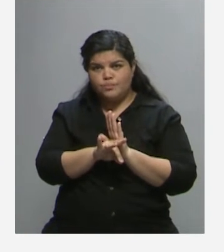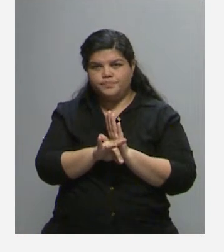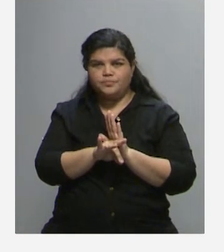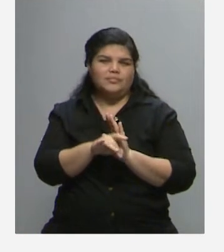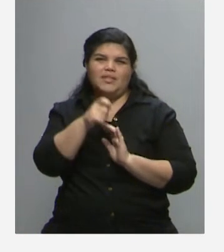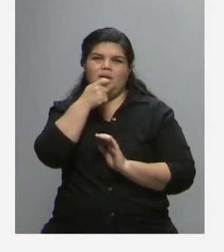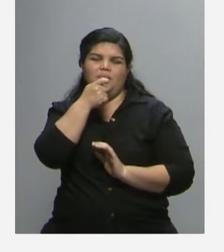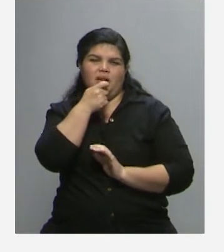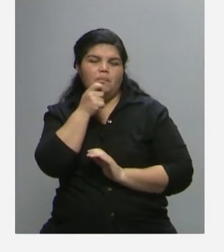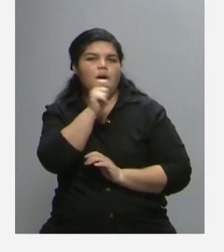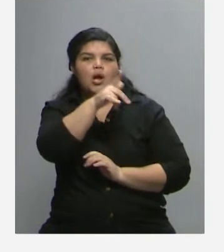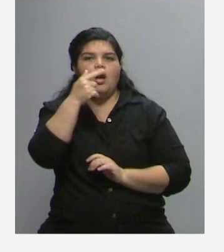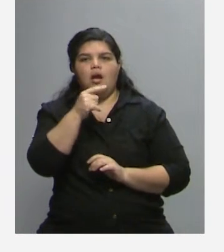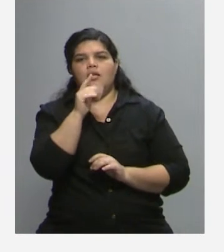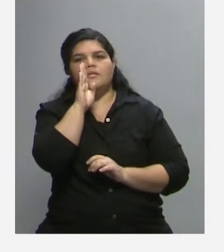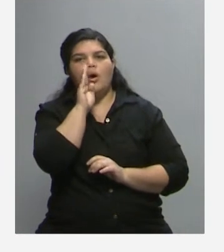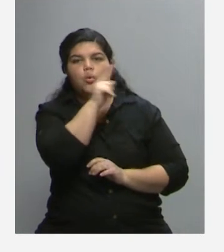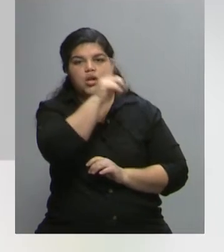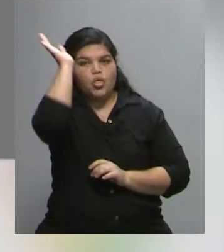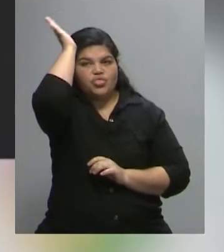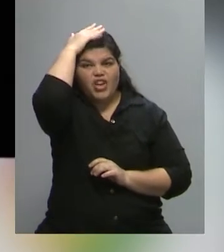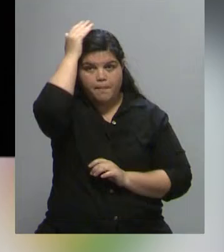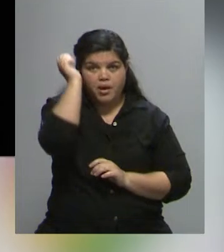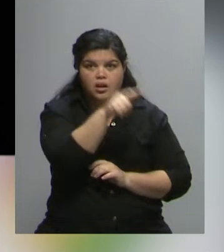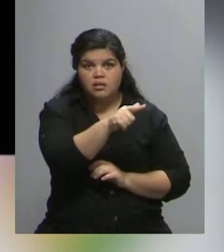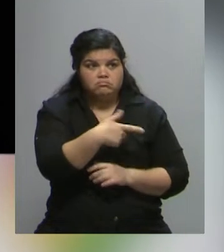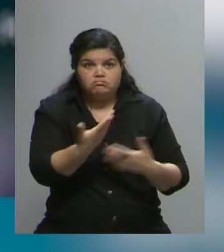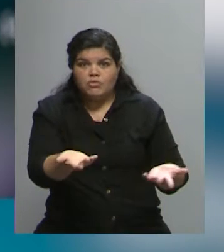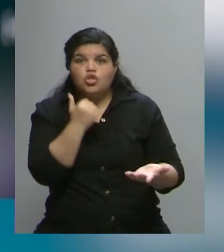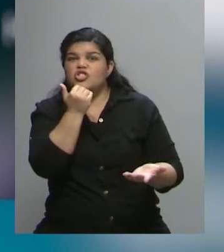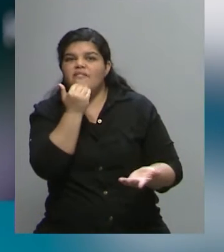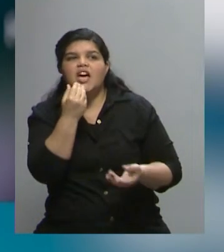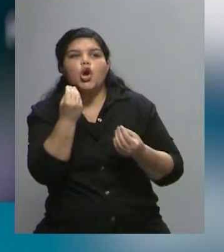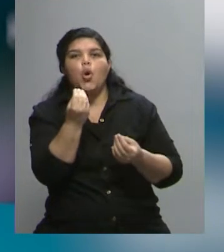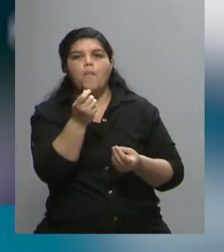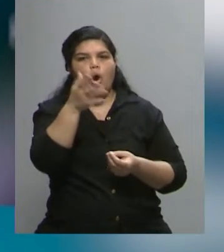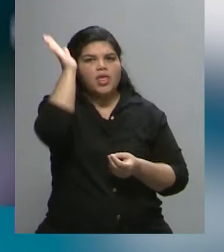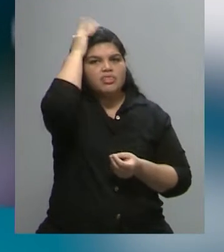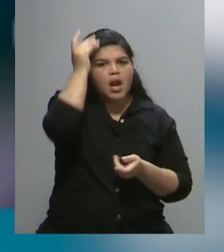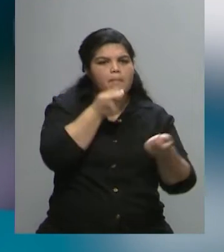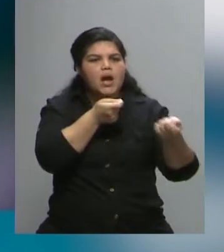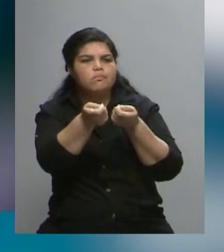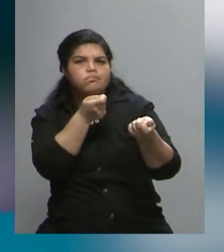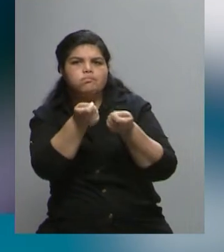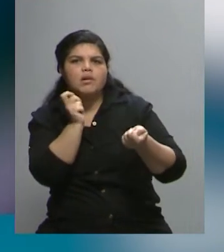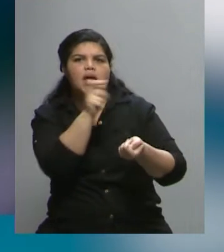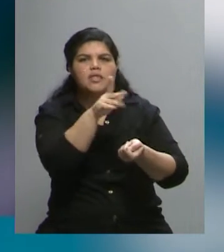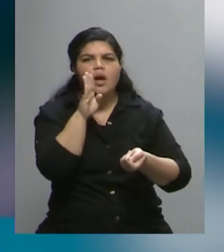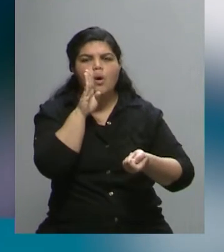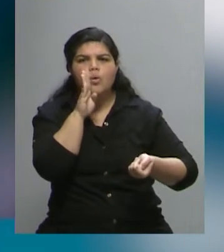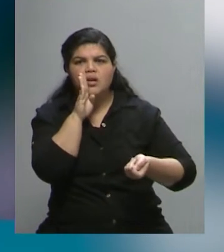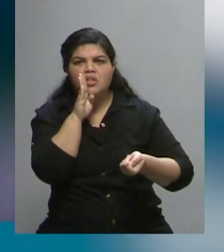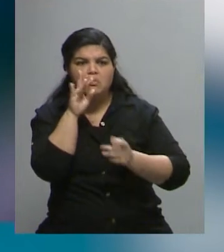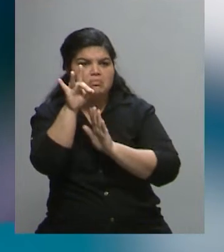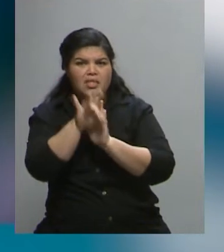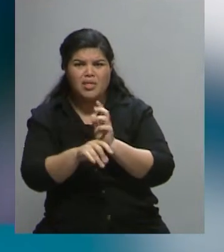la política. ¿Está bien? Y Estados Unidos es un país bastante más estable que Argentina y bastante más desarrollado, con más algoritmos y con más datos, y sin